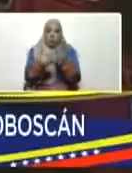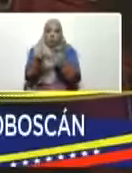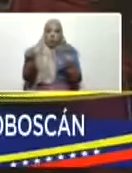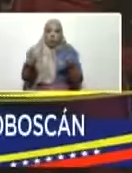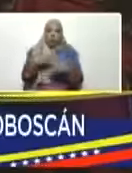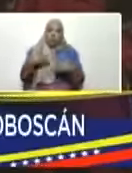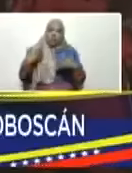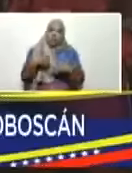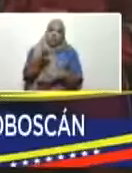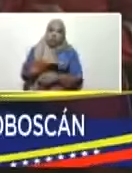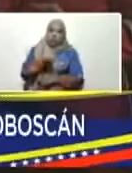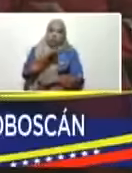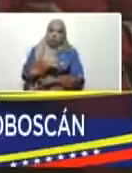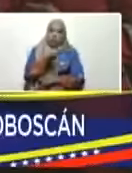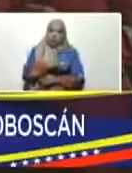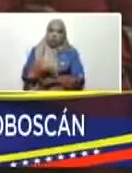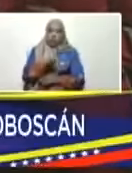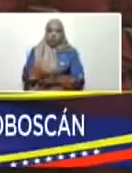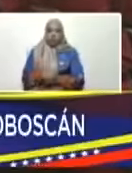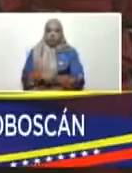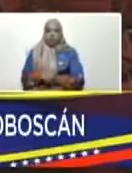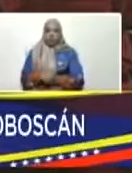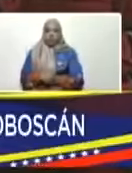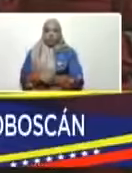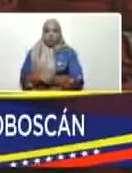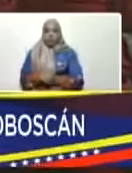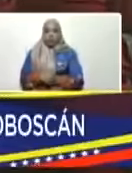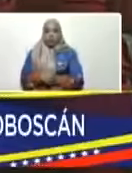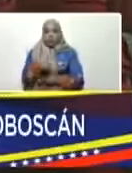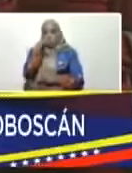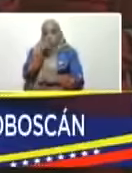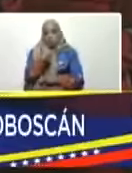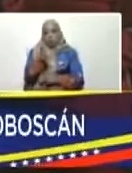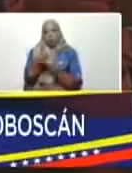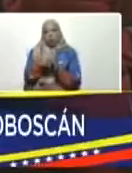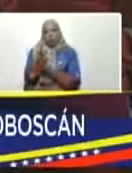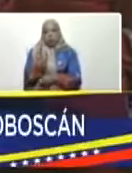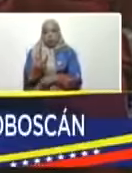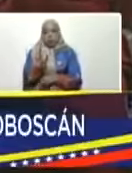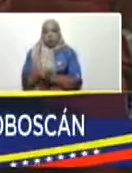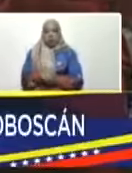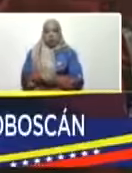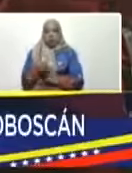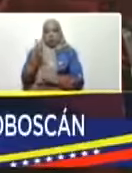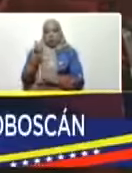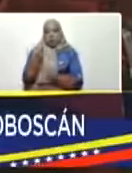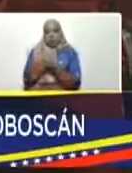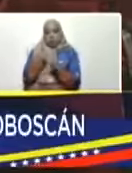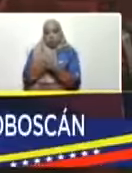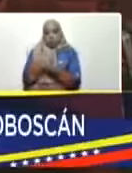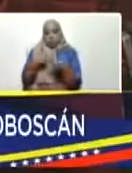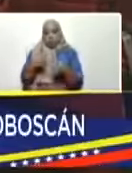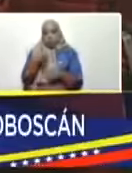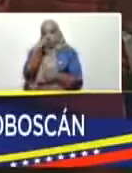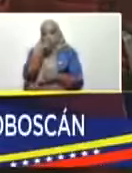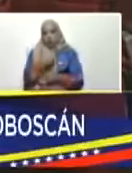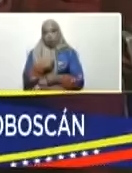bienestar social. Y estamos en el año 24. El segundo semestre de este